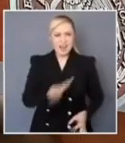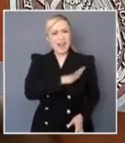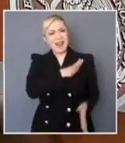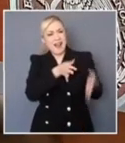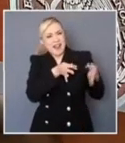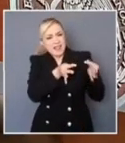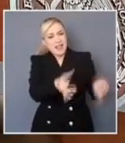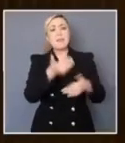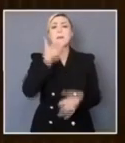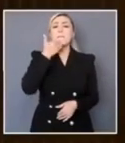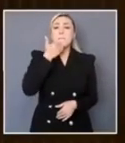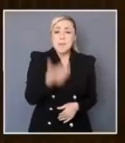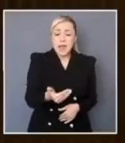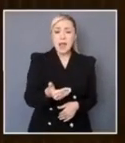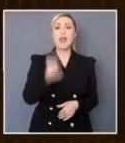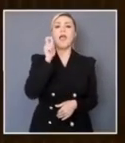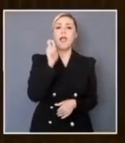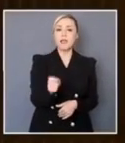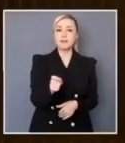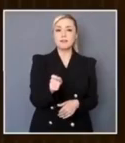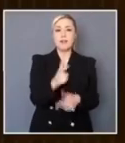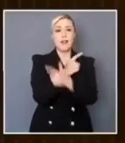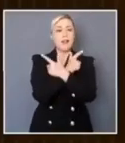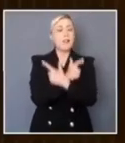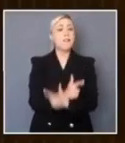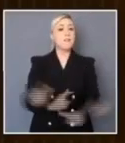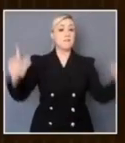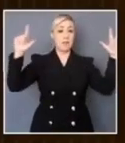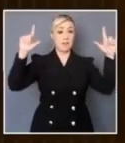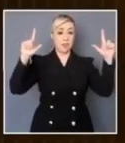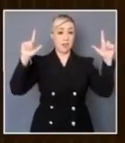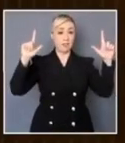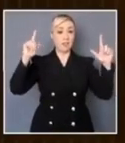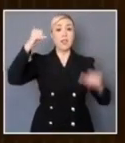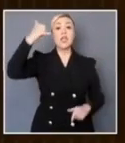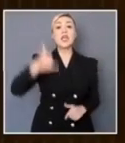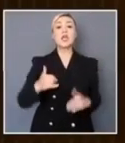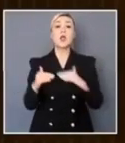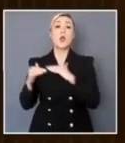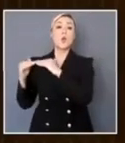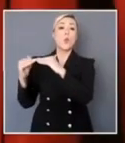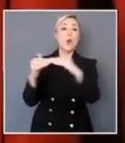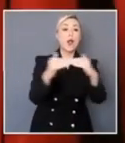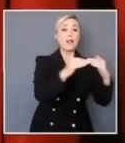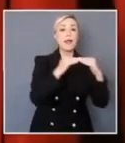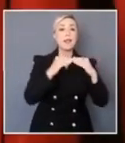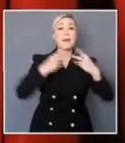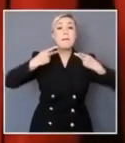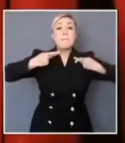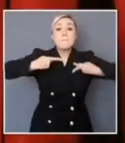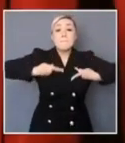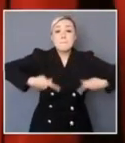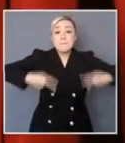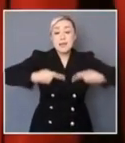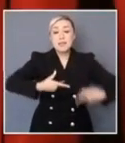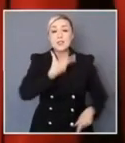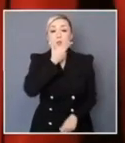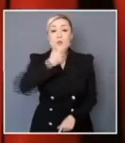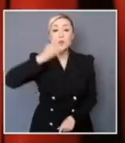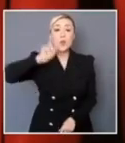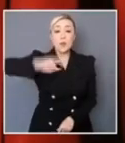efectivas las libertades y la igualdad de las y los